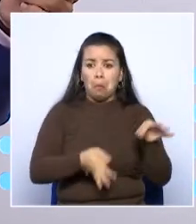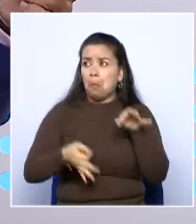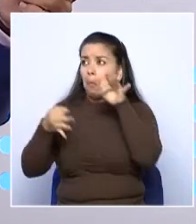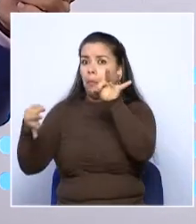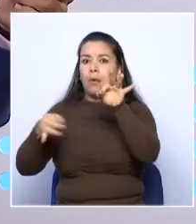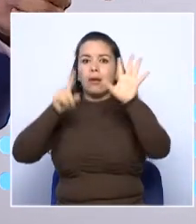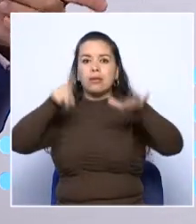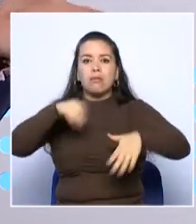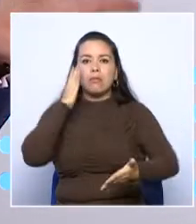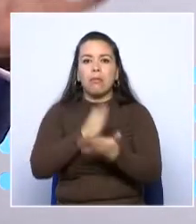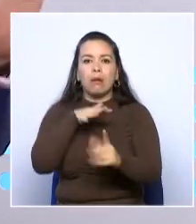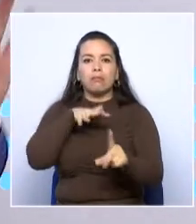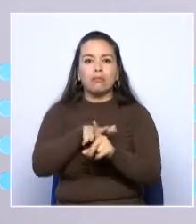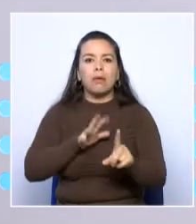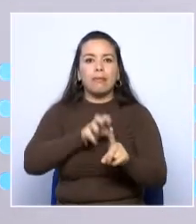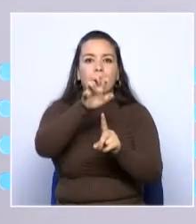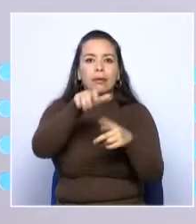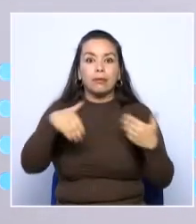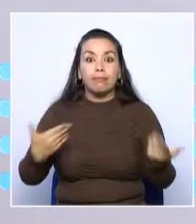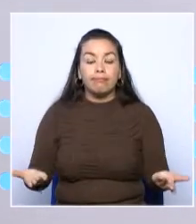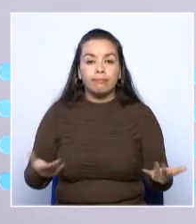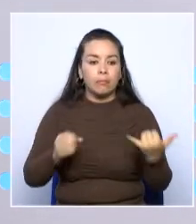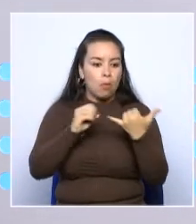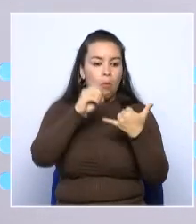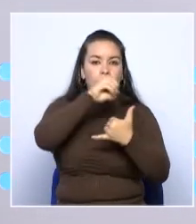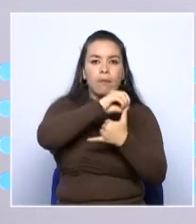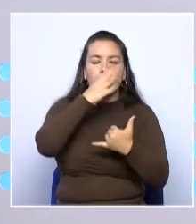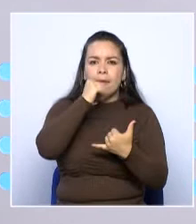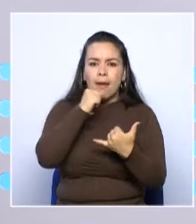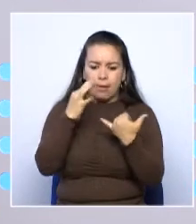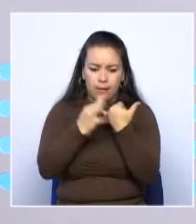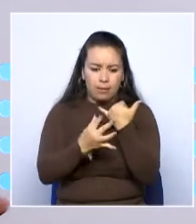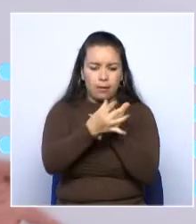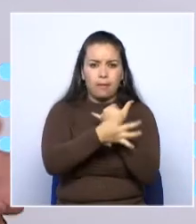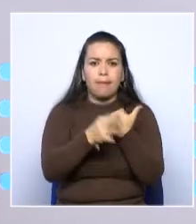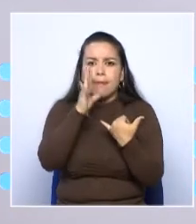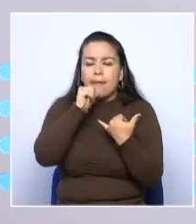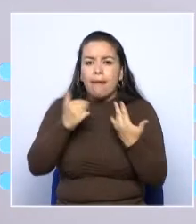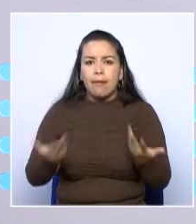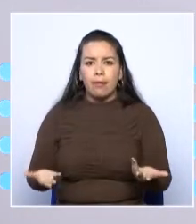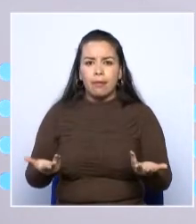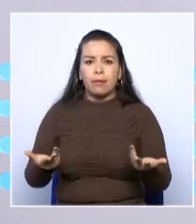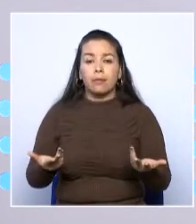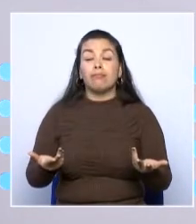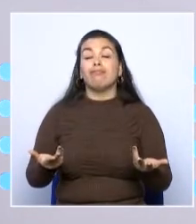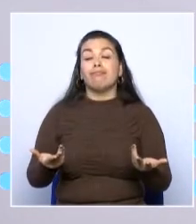meses tienen un cáncer, pues si no le miraron los ovarios, si no le hicieron una ecografía para ver cómo